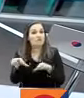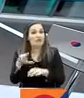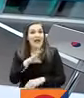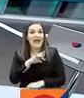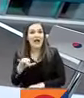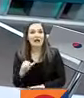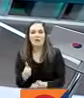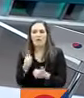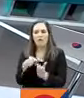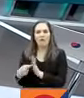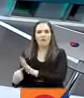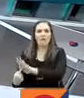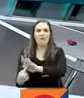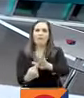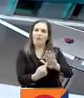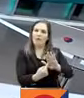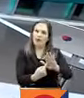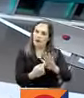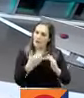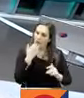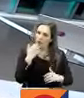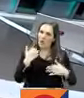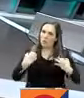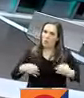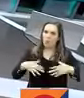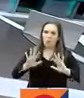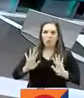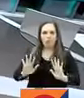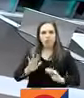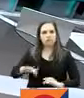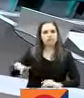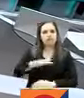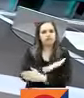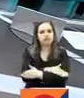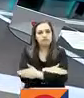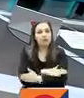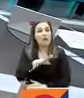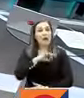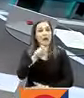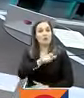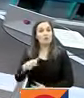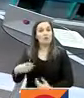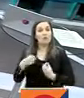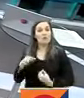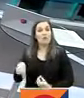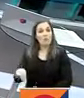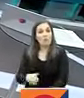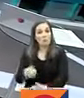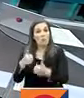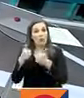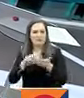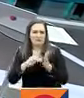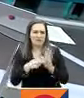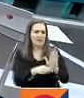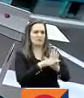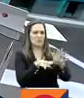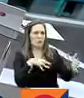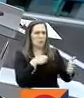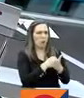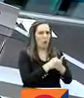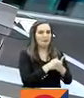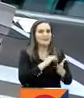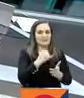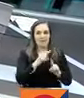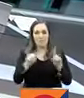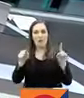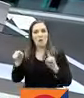presentó una actividad bastante ejemplar por parte de los ciudadanos. Y es que los caleños, según el balance entregado por las autoridades de la región,